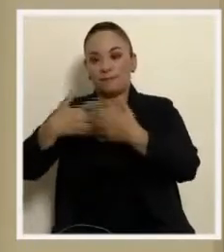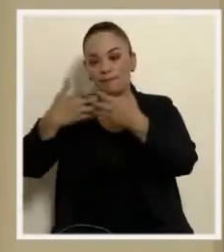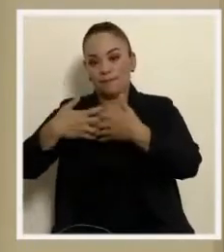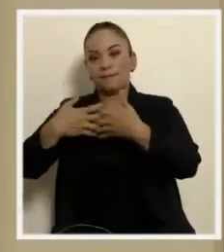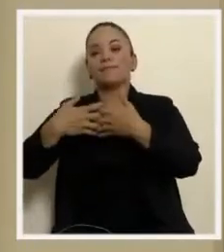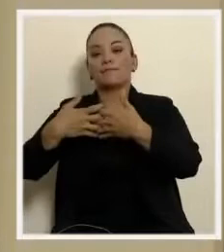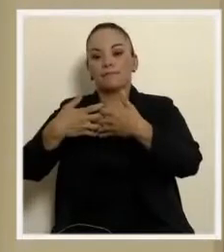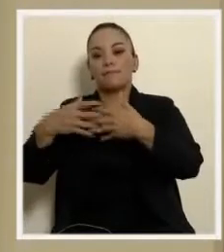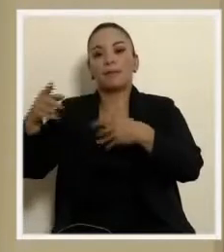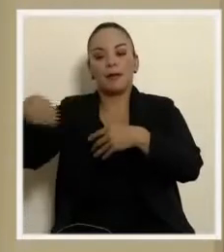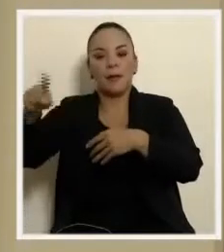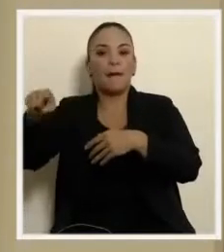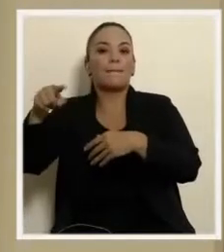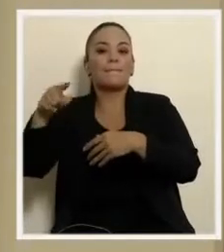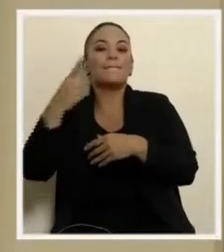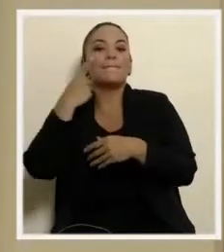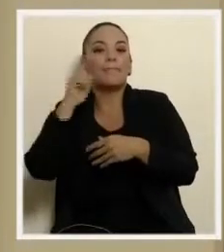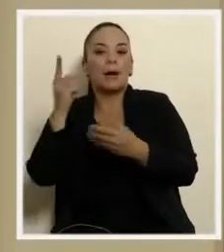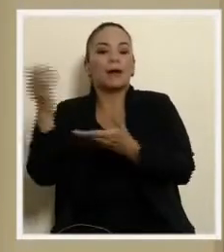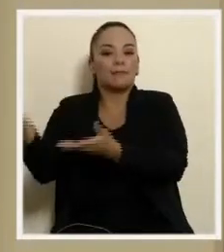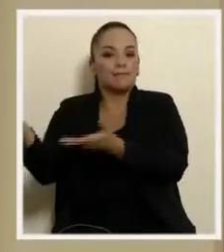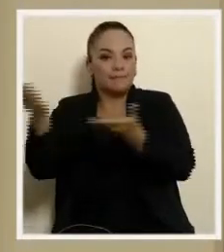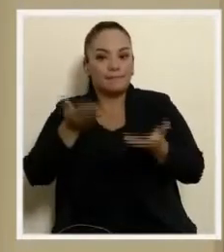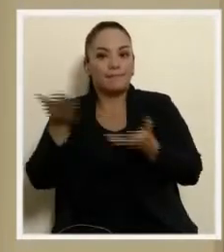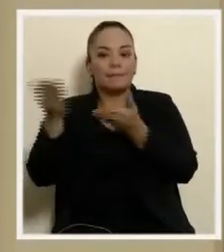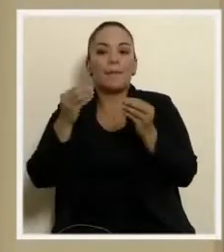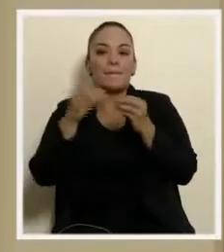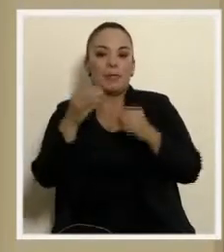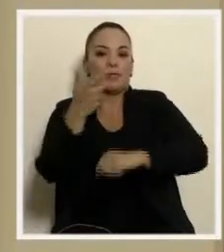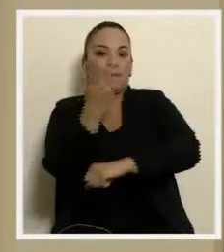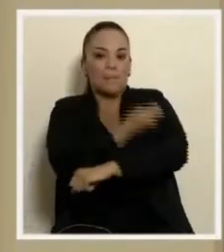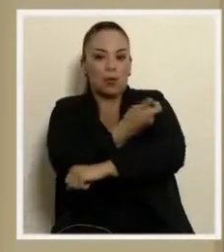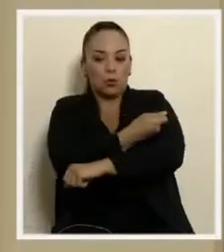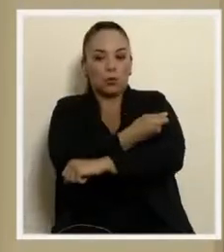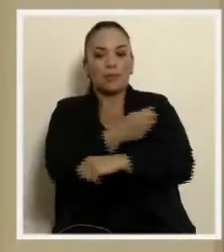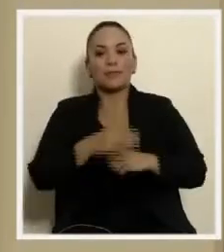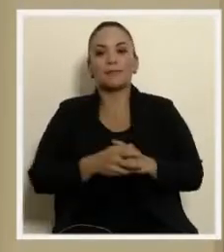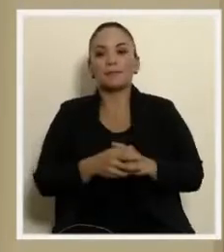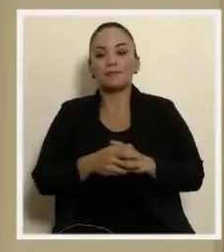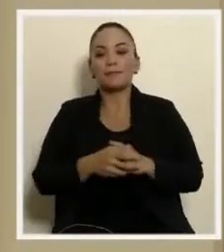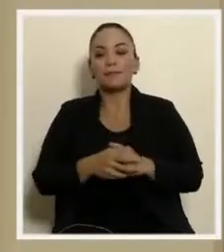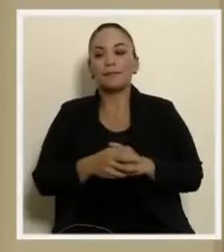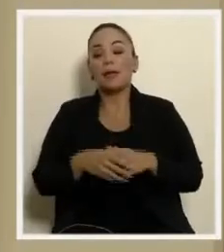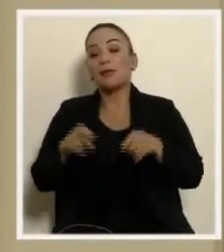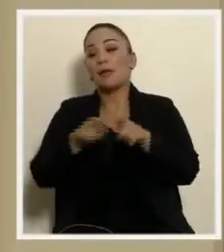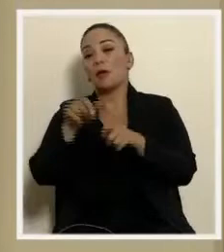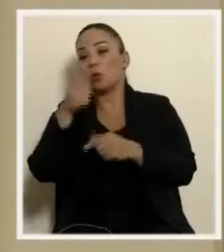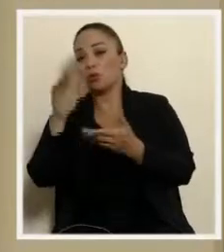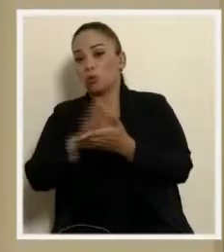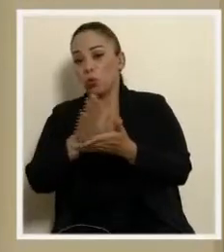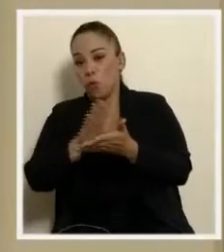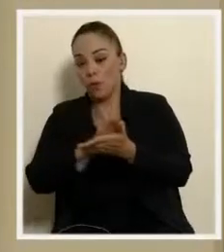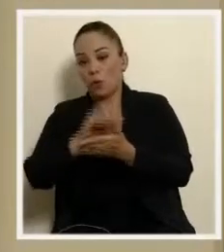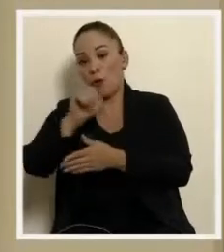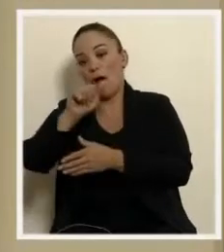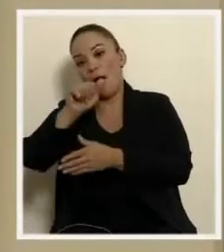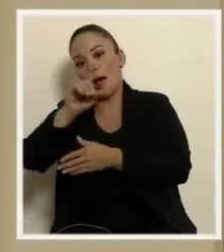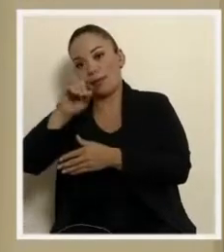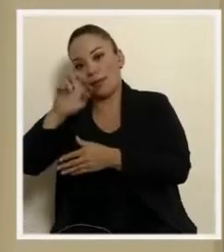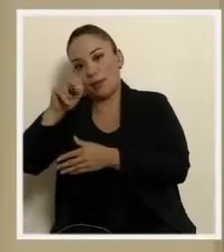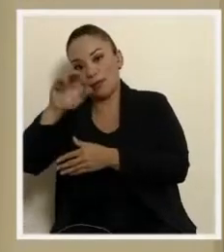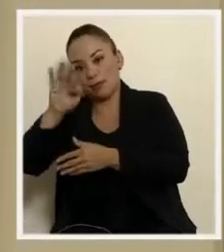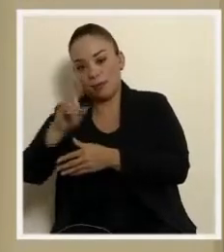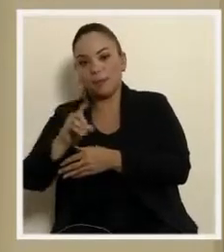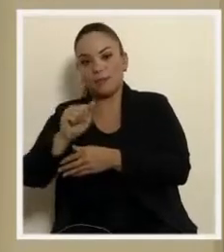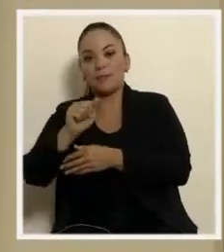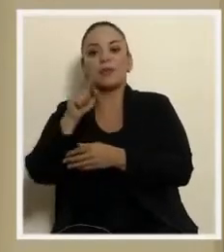farmacéutica para el ingreso de vacunas, así como una adenda que nos permitía gradualmente